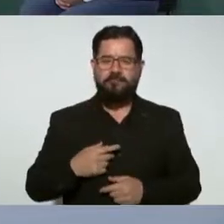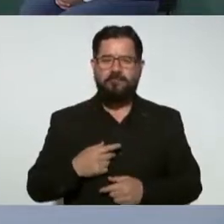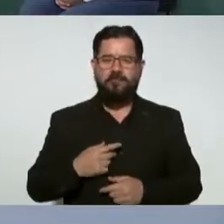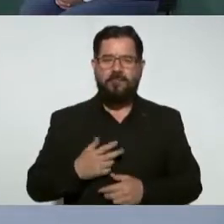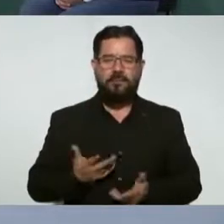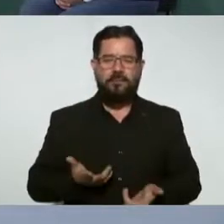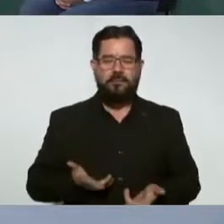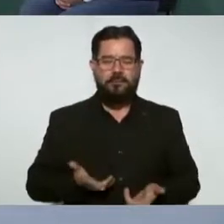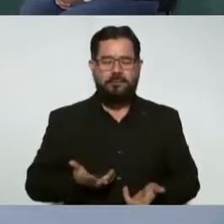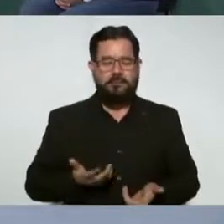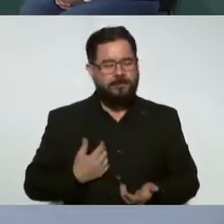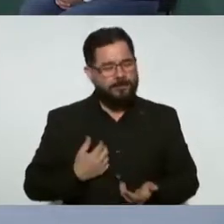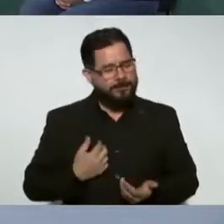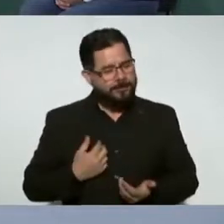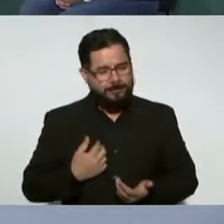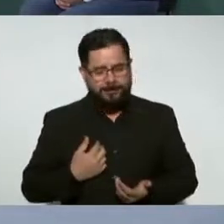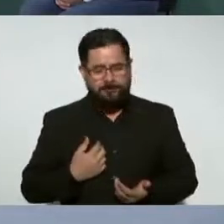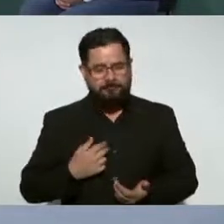comprar los medicamentos